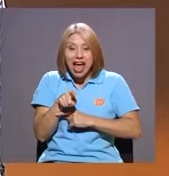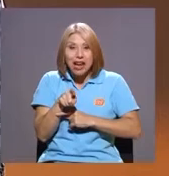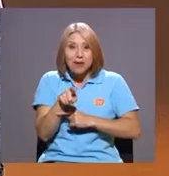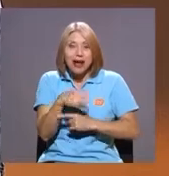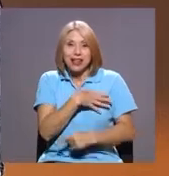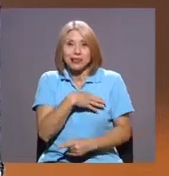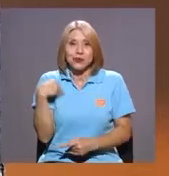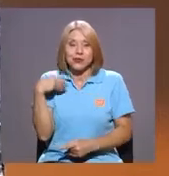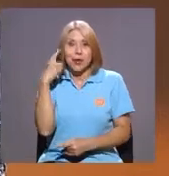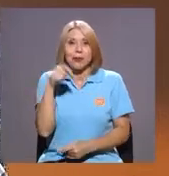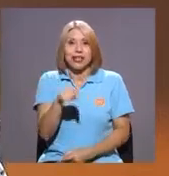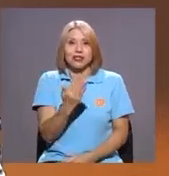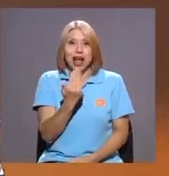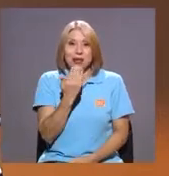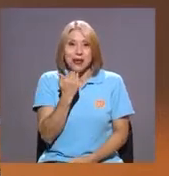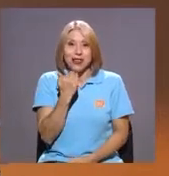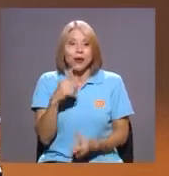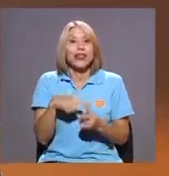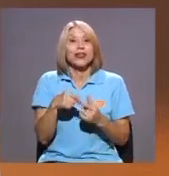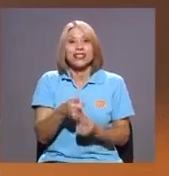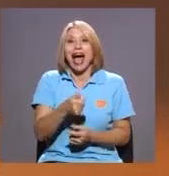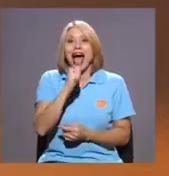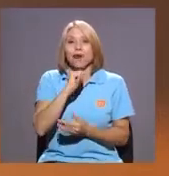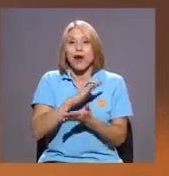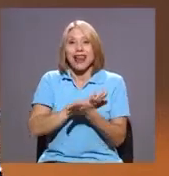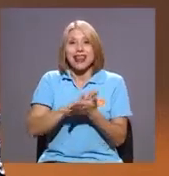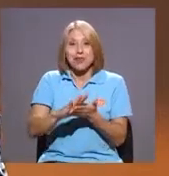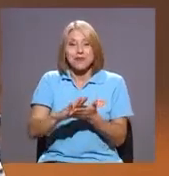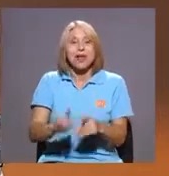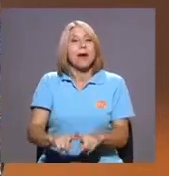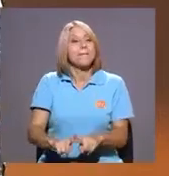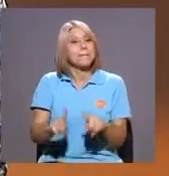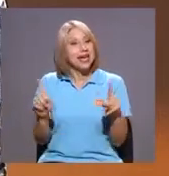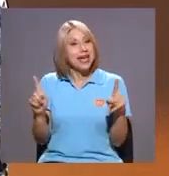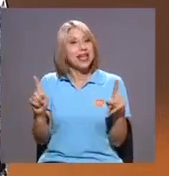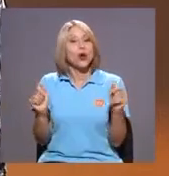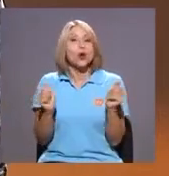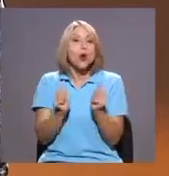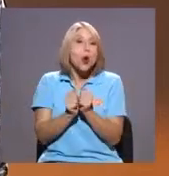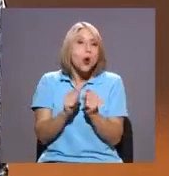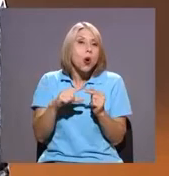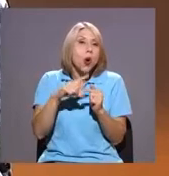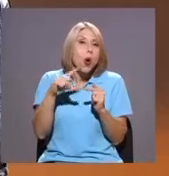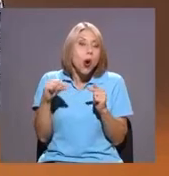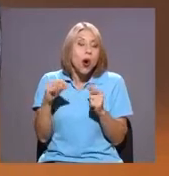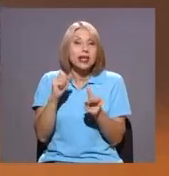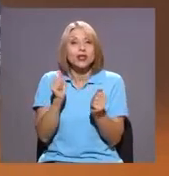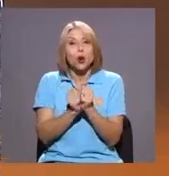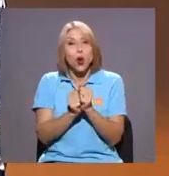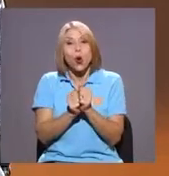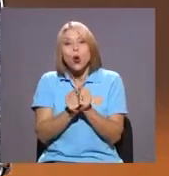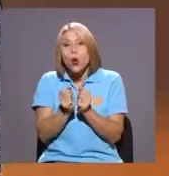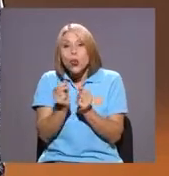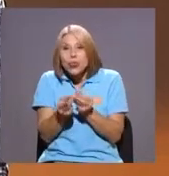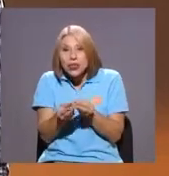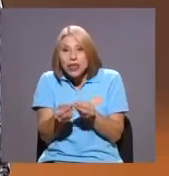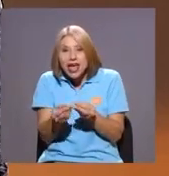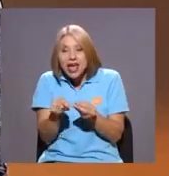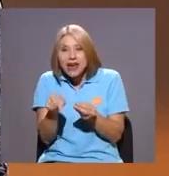alimento. Entonces, el agua limpia, pero si tiene hojitas o si tiene un poquito de tierra en el